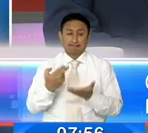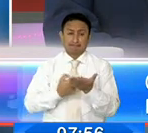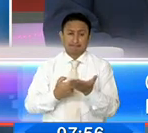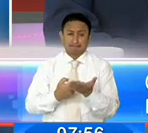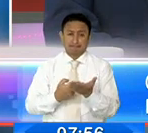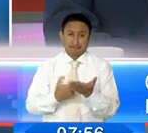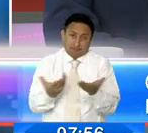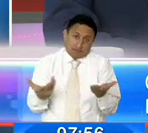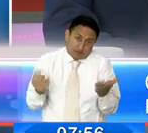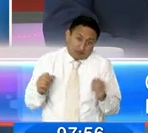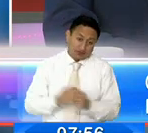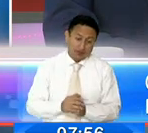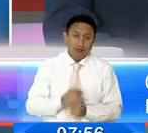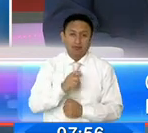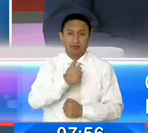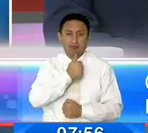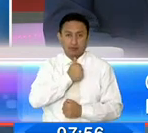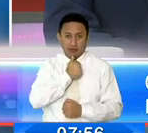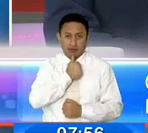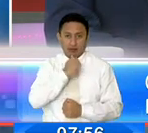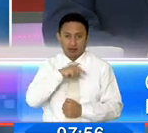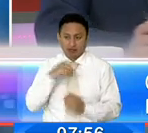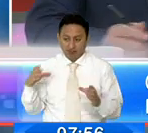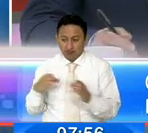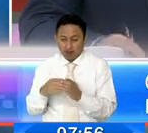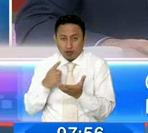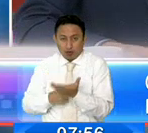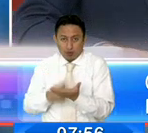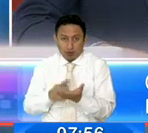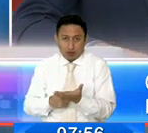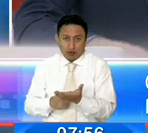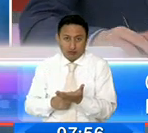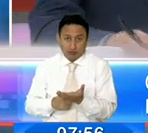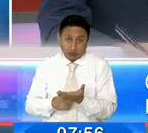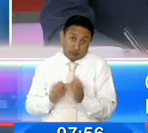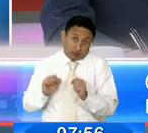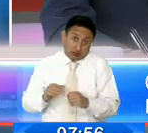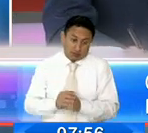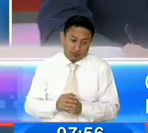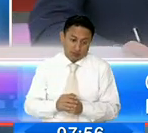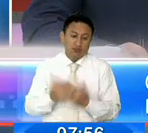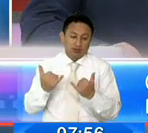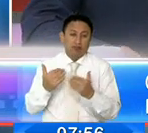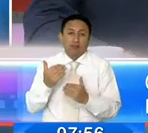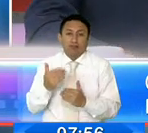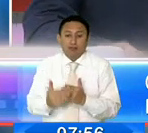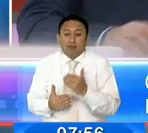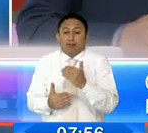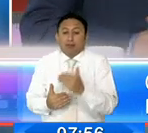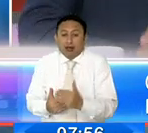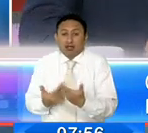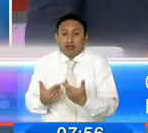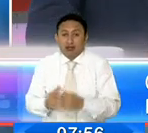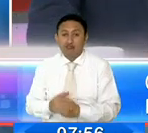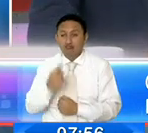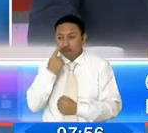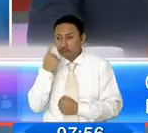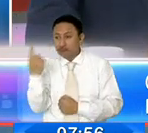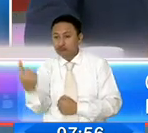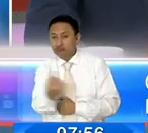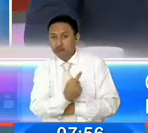supuesto telemáticas, en este sentido, pero también tenemos que entrar ya en la parte presencial. La parte presencial